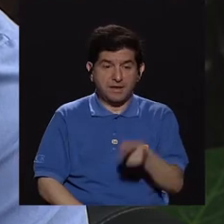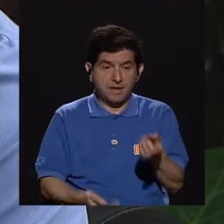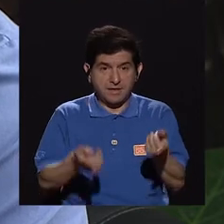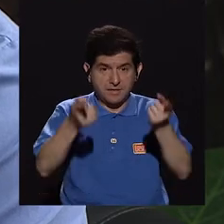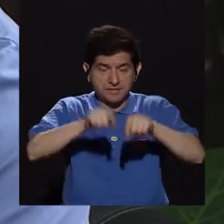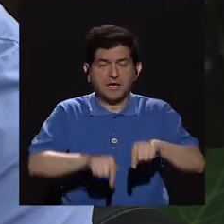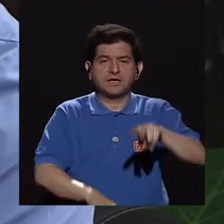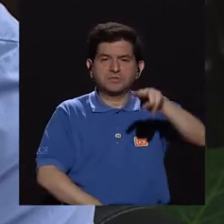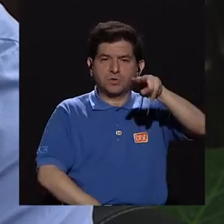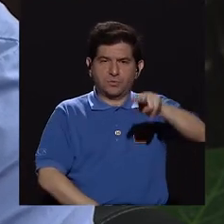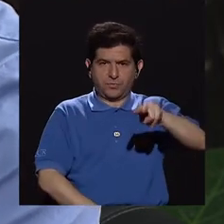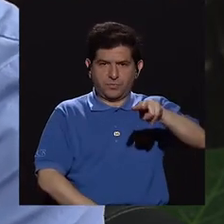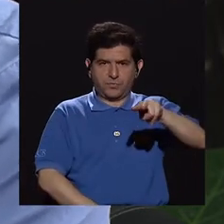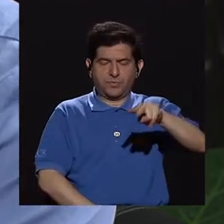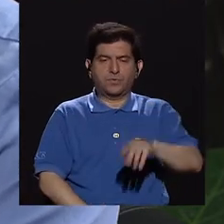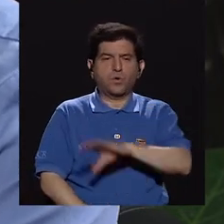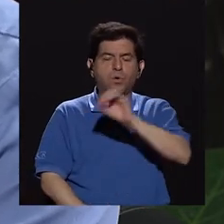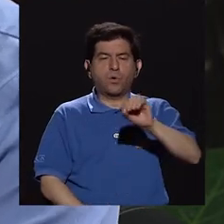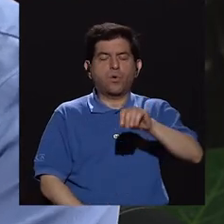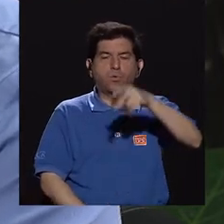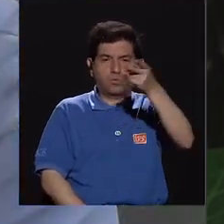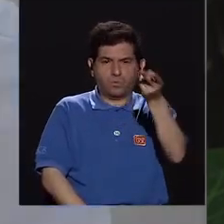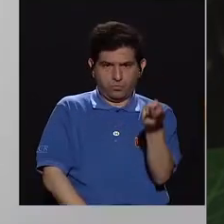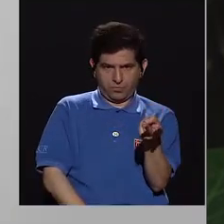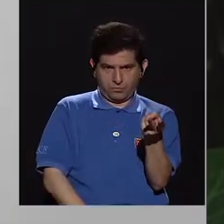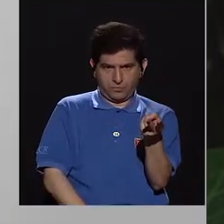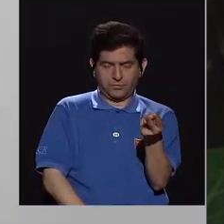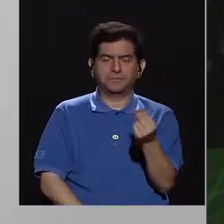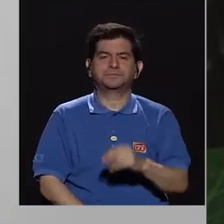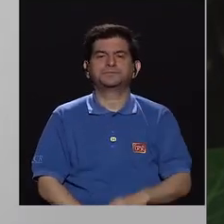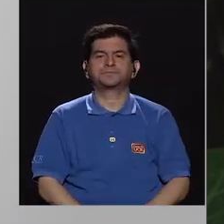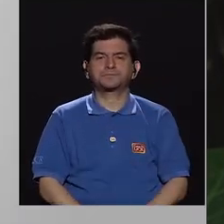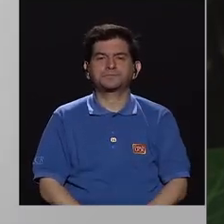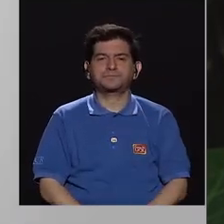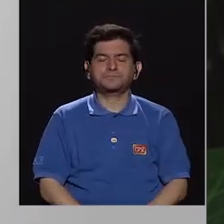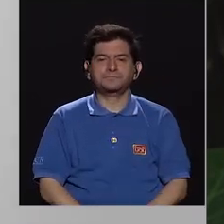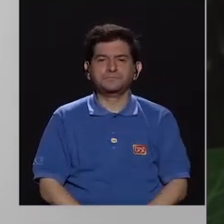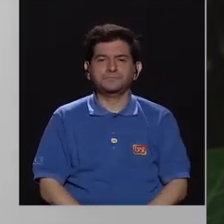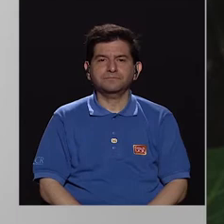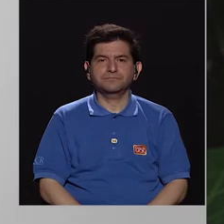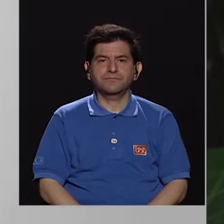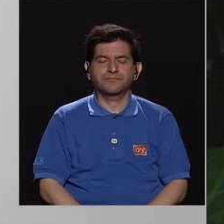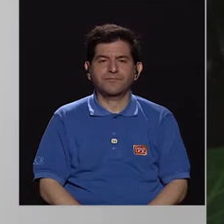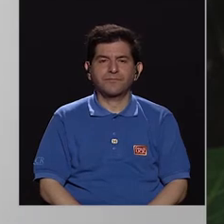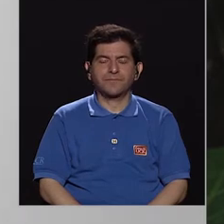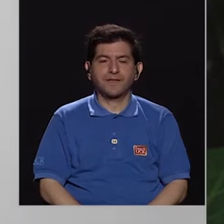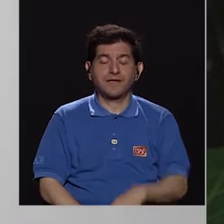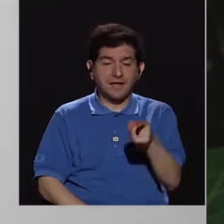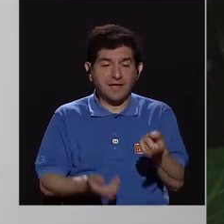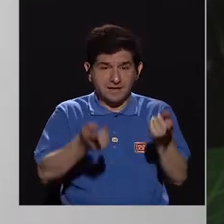posición de decúbito prono o boca abajo. Uh-huh.